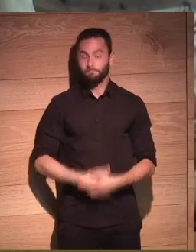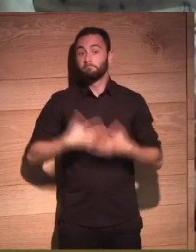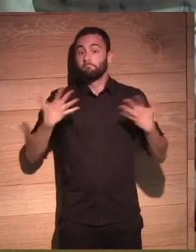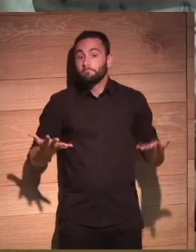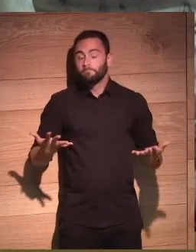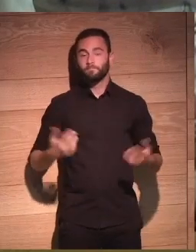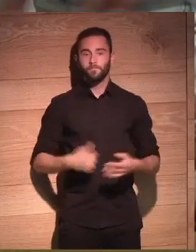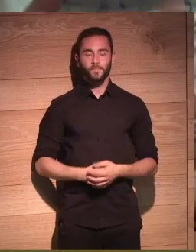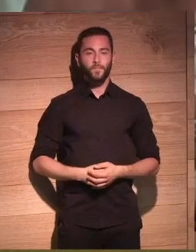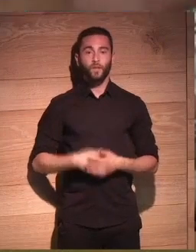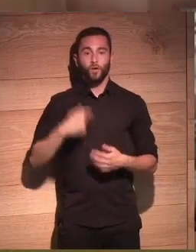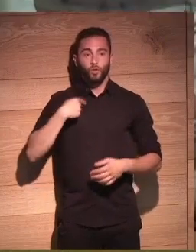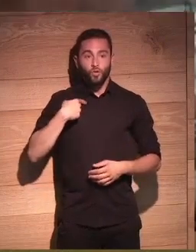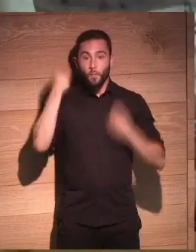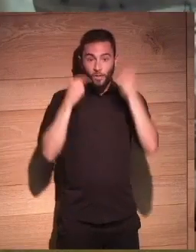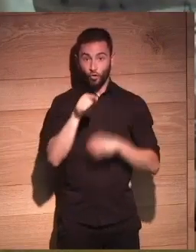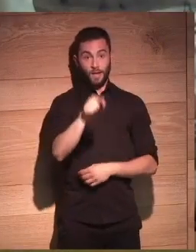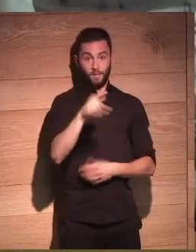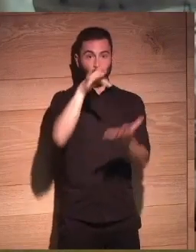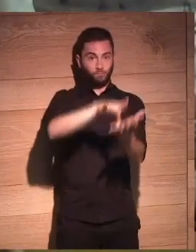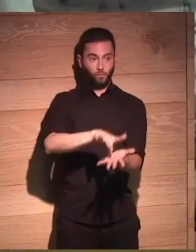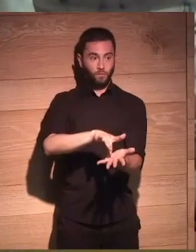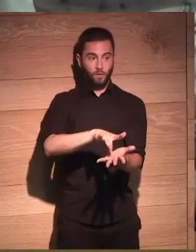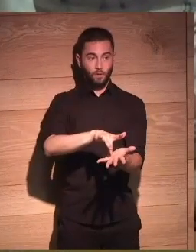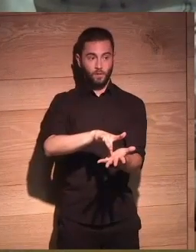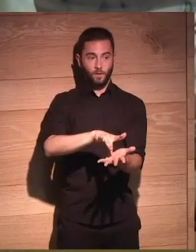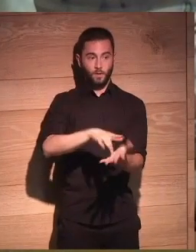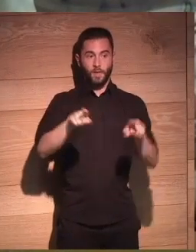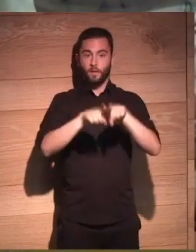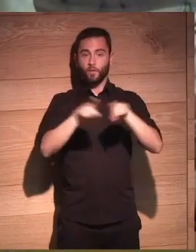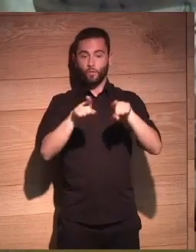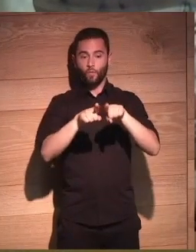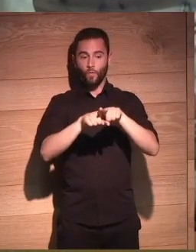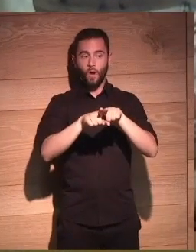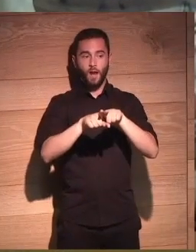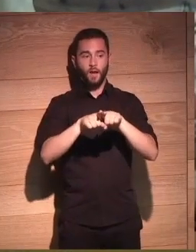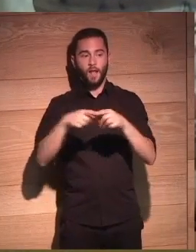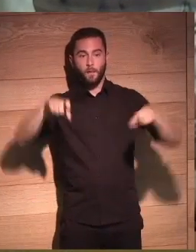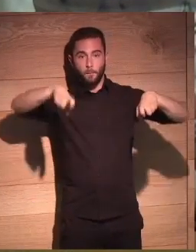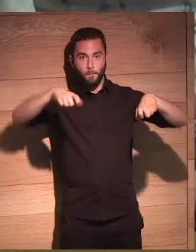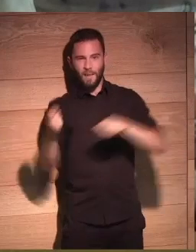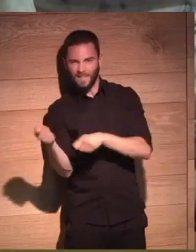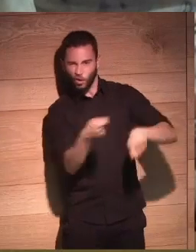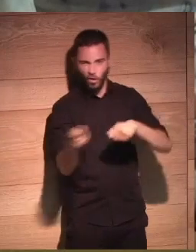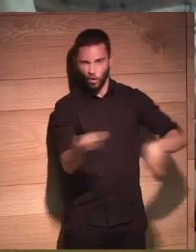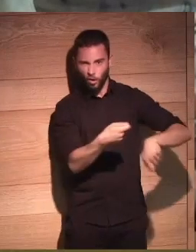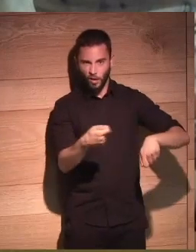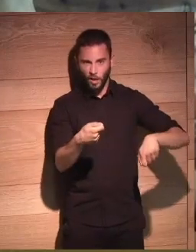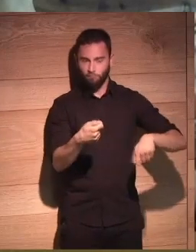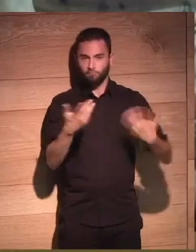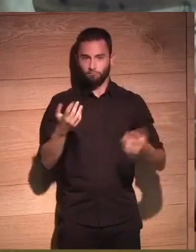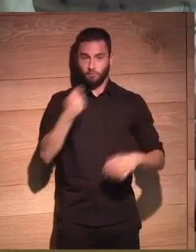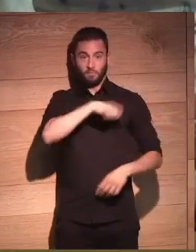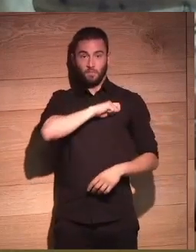Entonces yo creo que lo que te ha sucedido a ti, como cuando en el partido aquel de hockey, es lo mismo que sucede en España